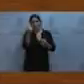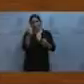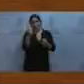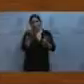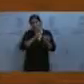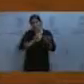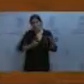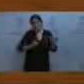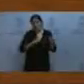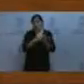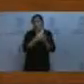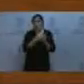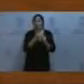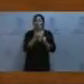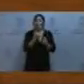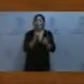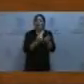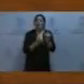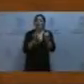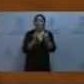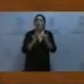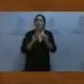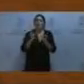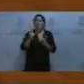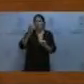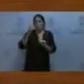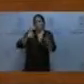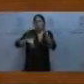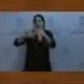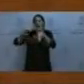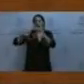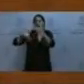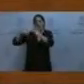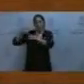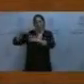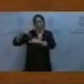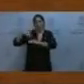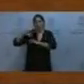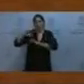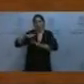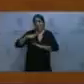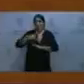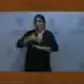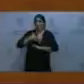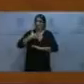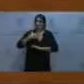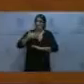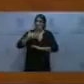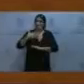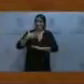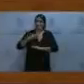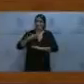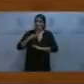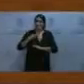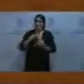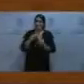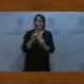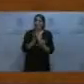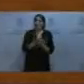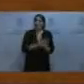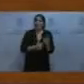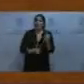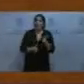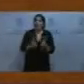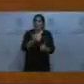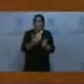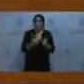situación económica, pero ya de hace bastante tiempo, ¿no? Quizás lo más convulso fue conocer la situación de preconcurso, pero ya venía de